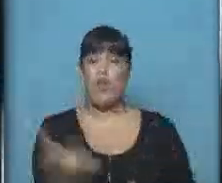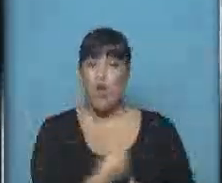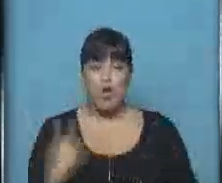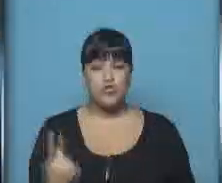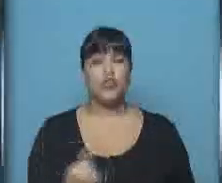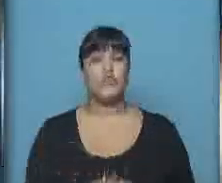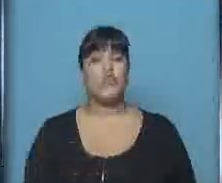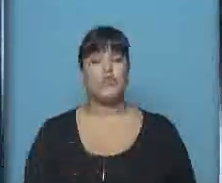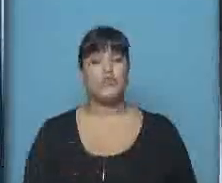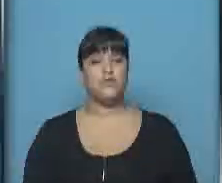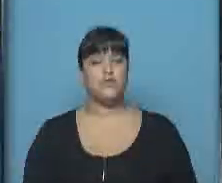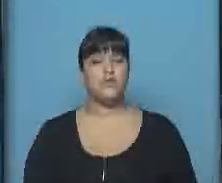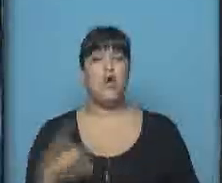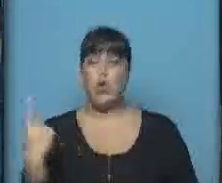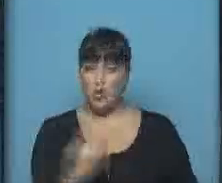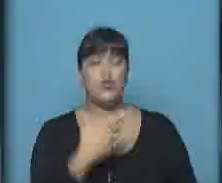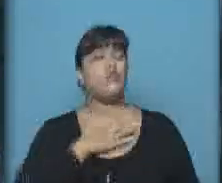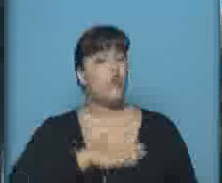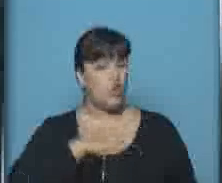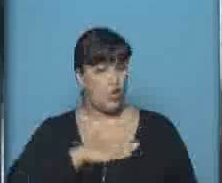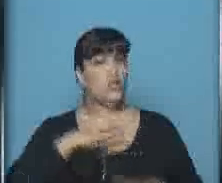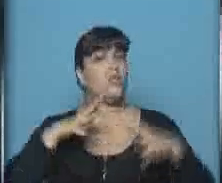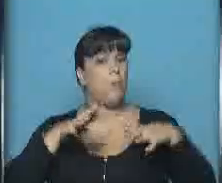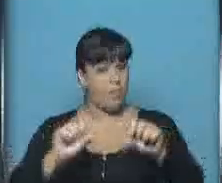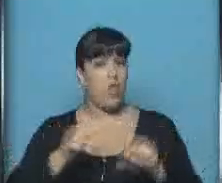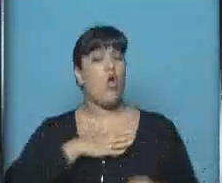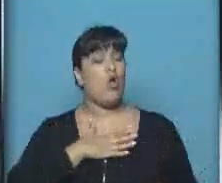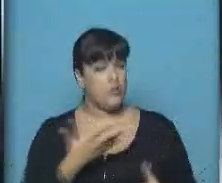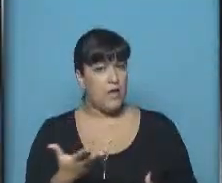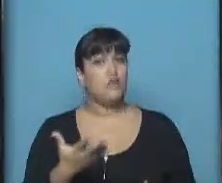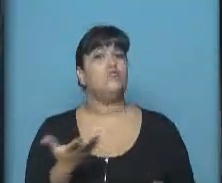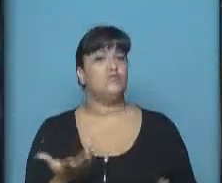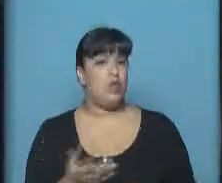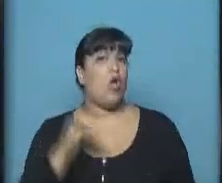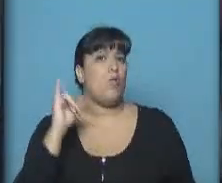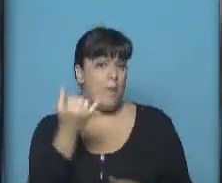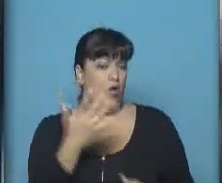estamos muy contentos con el resultado, es el mejor resultado posible.